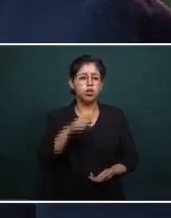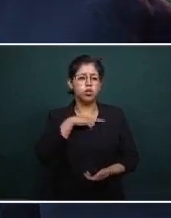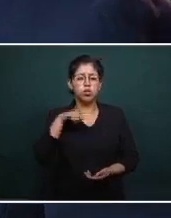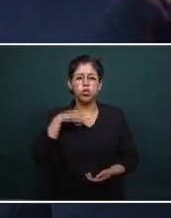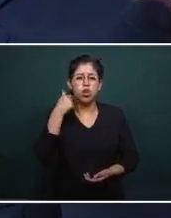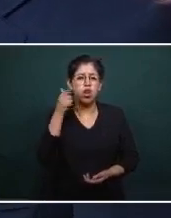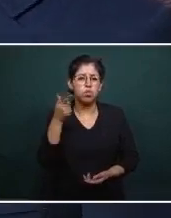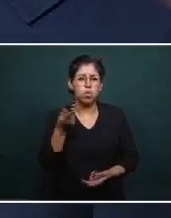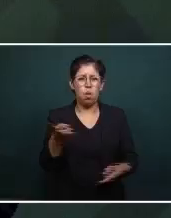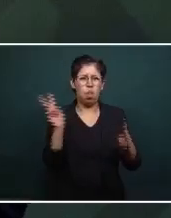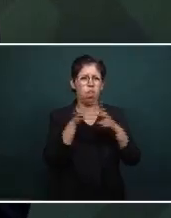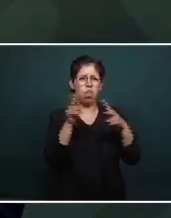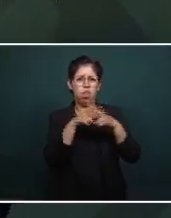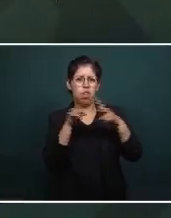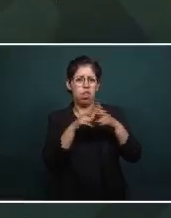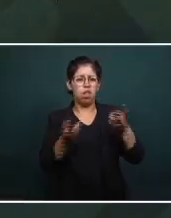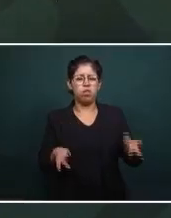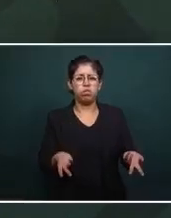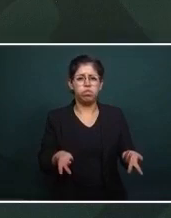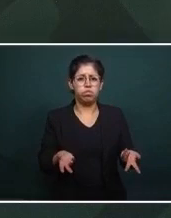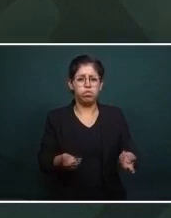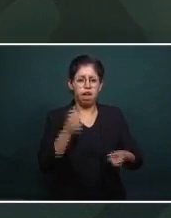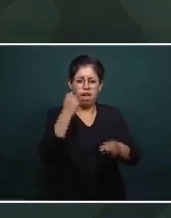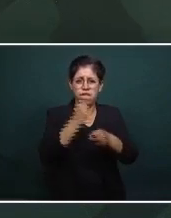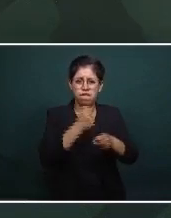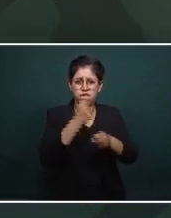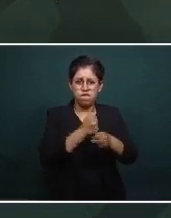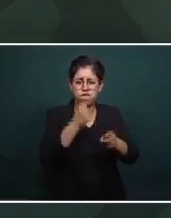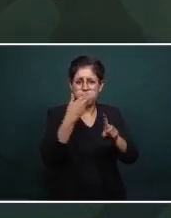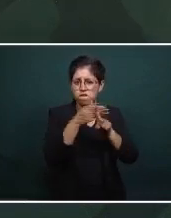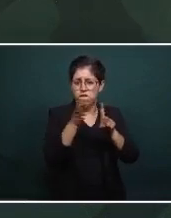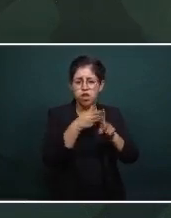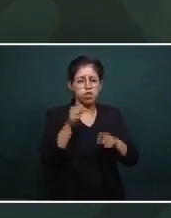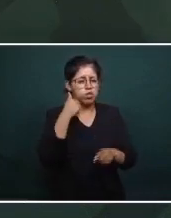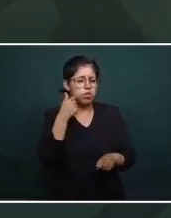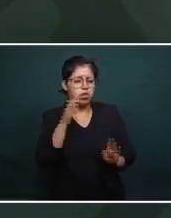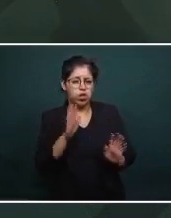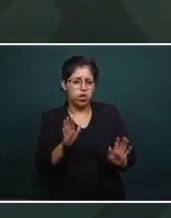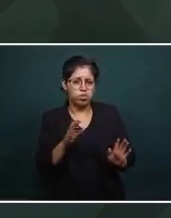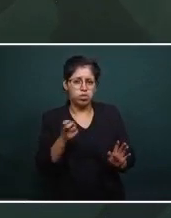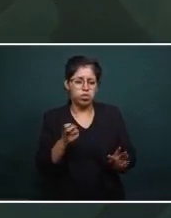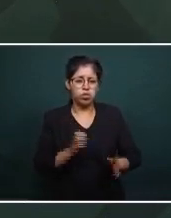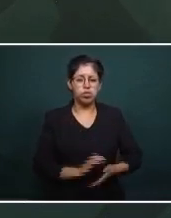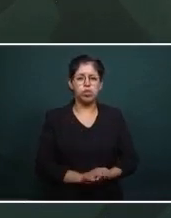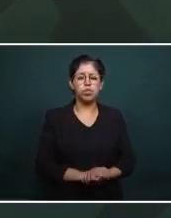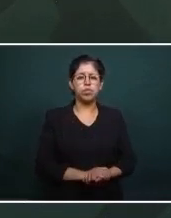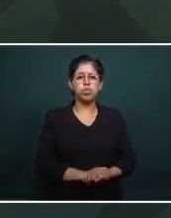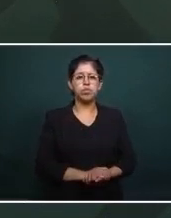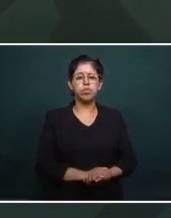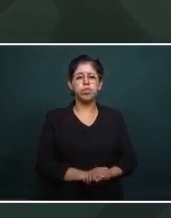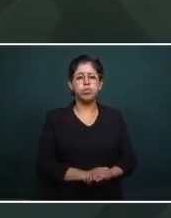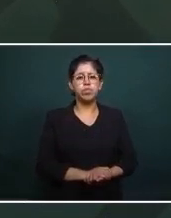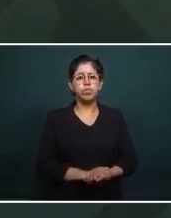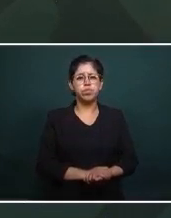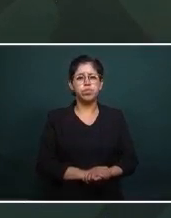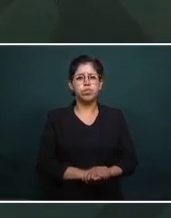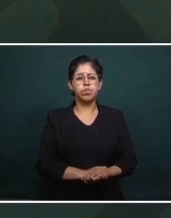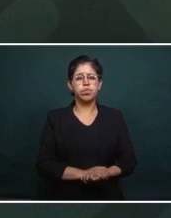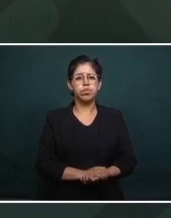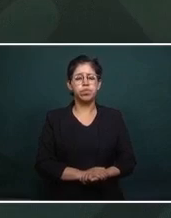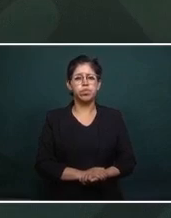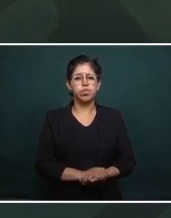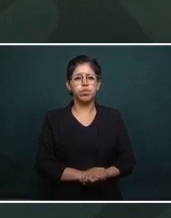la fuerza, las medidas coercitivas para enfrentar los problemas,